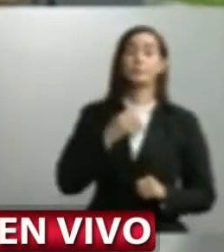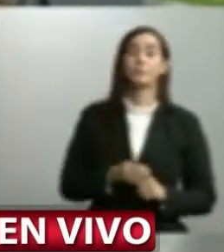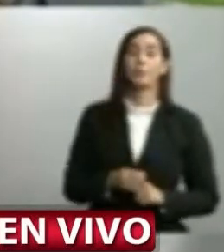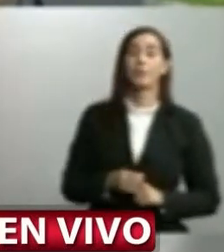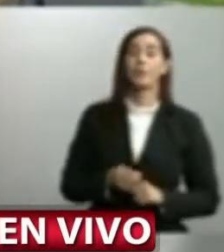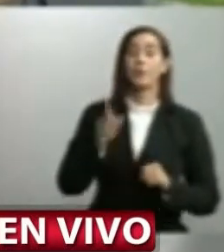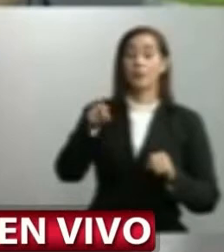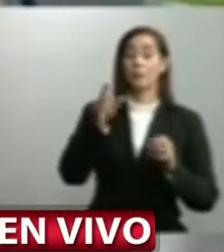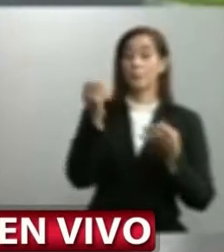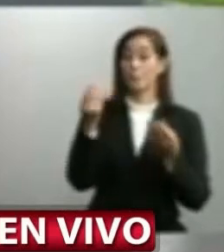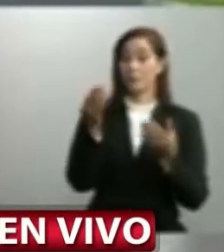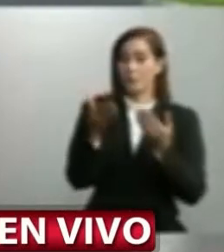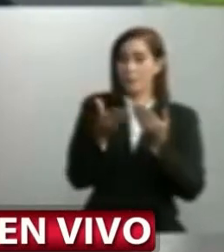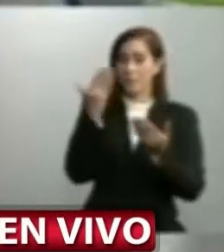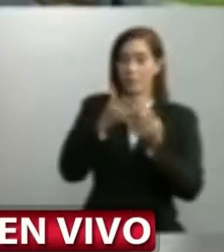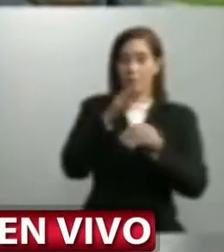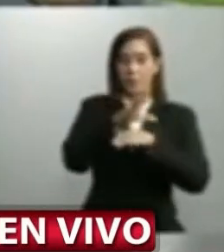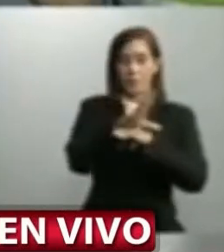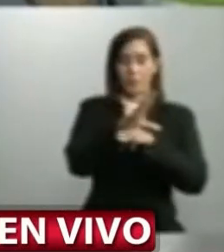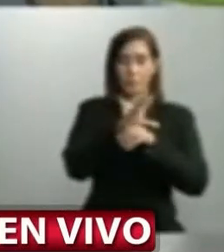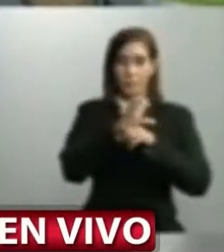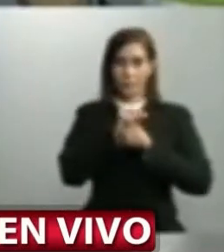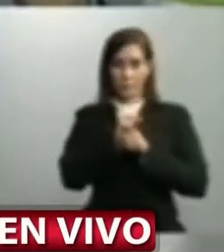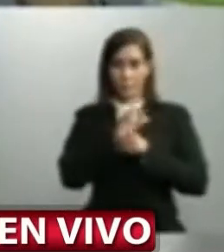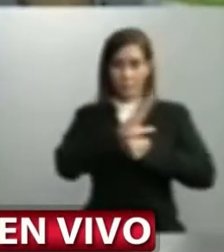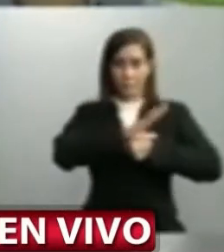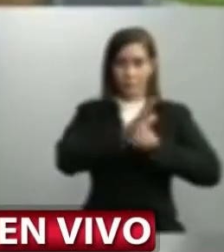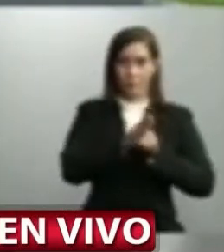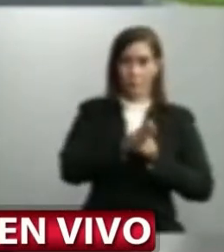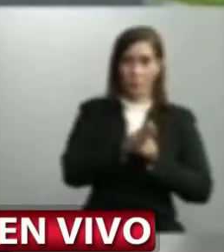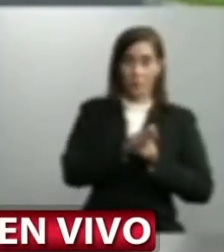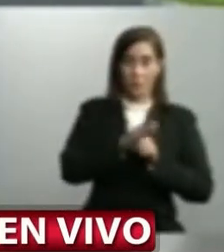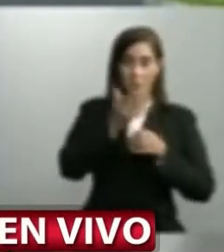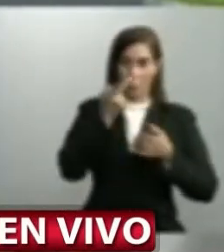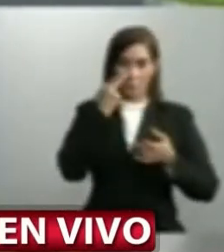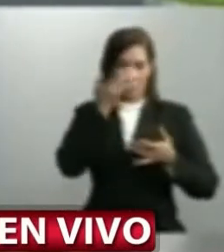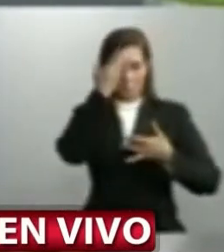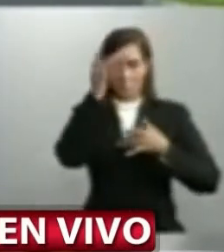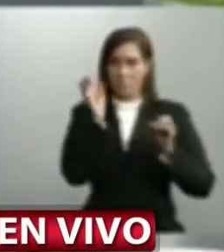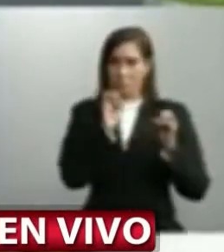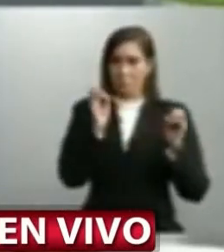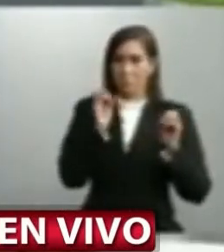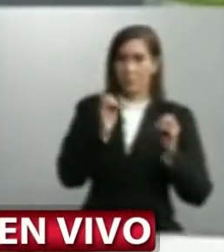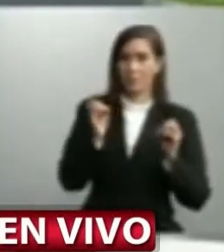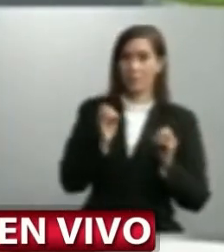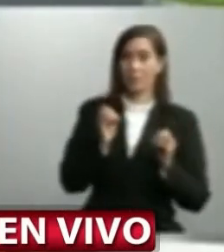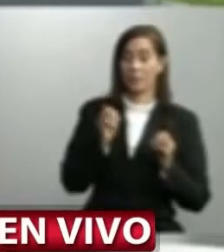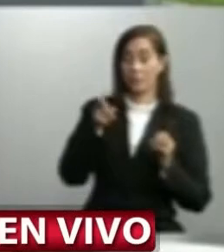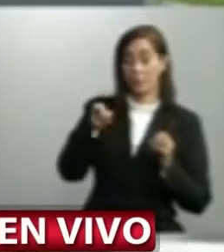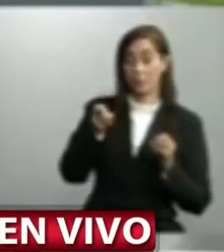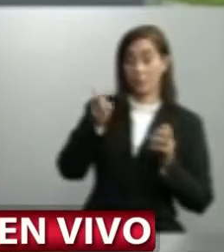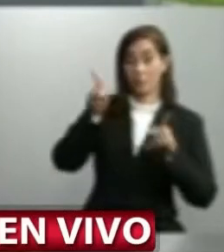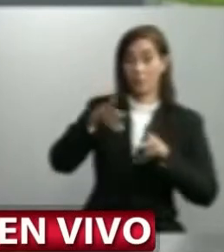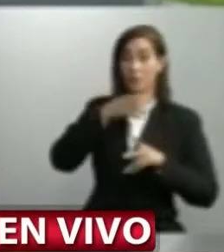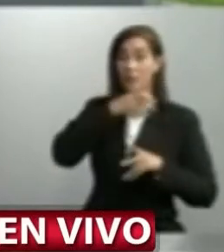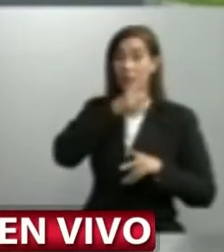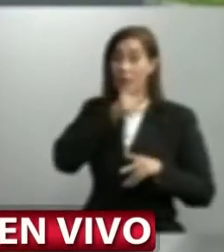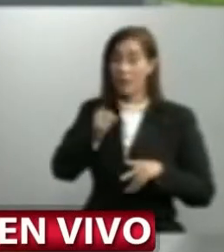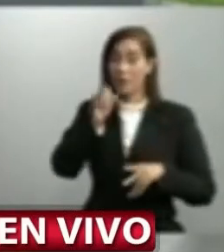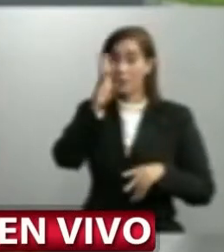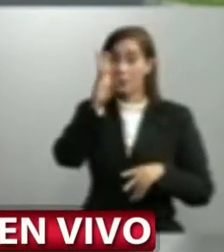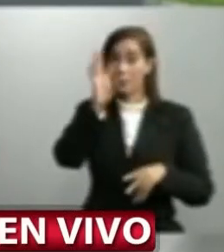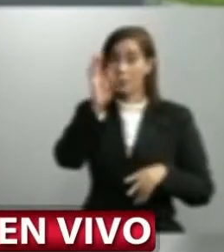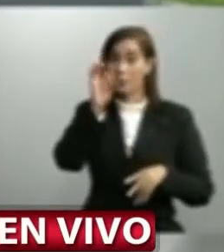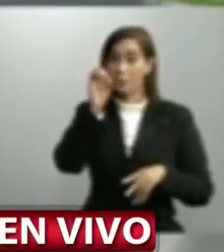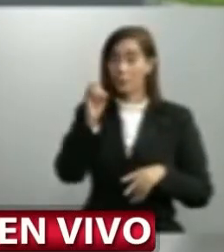de captar el virus. No tienen unas manifestaciones graves como ese señor que usted dice de 90 años